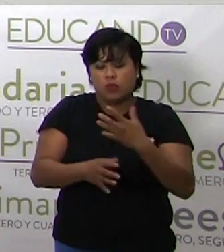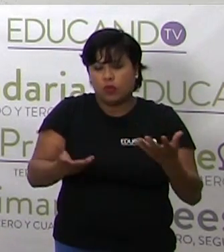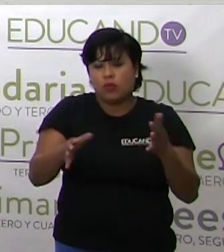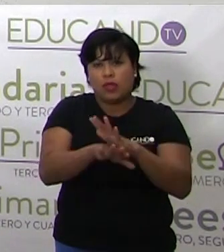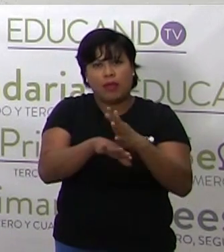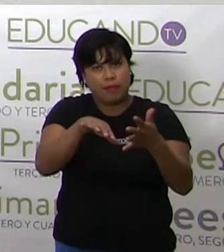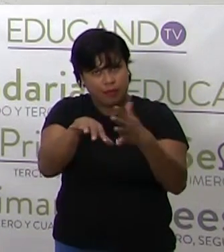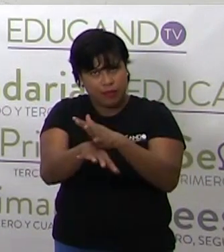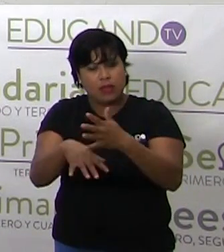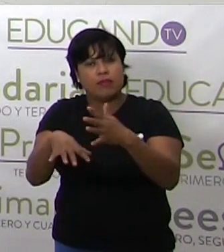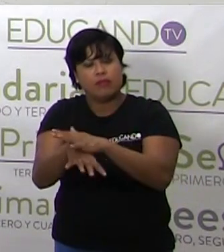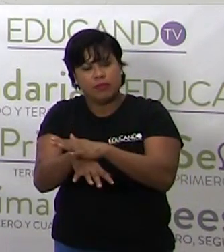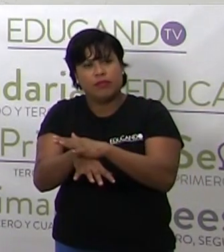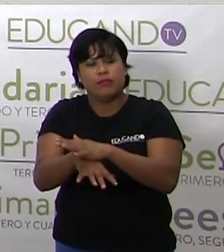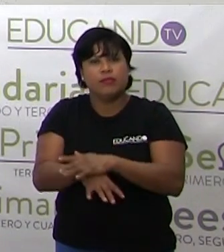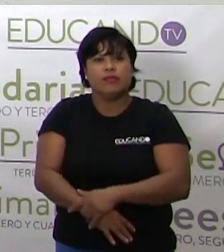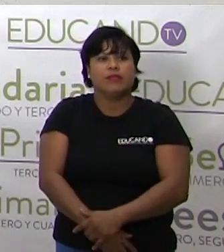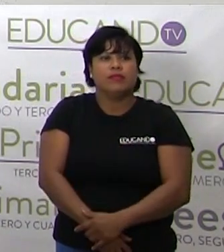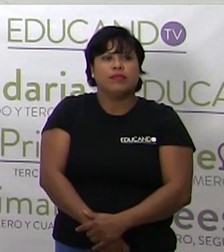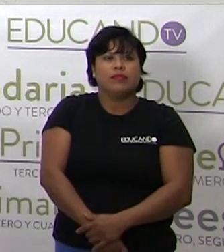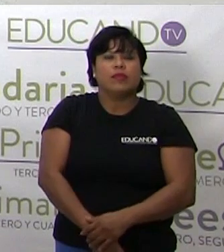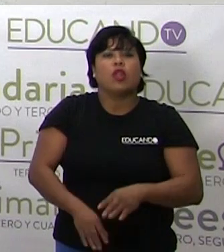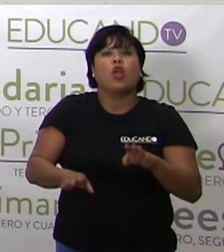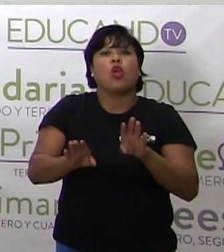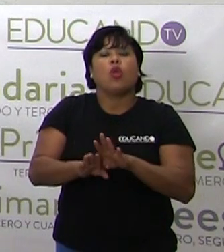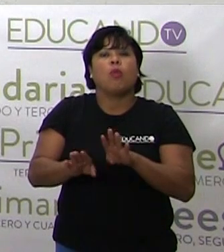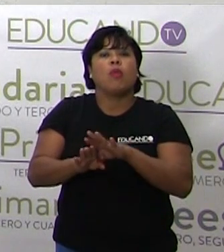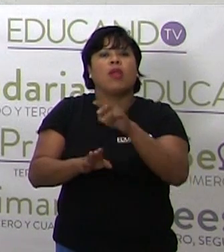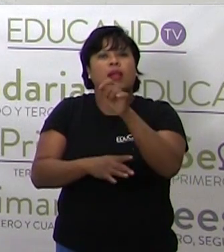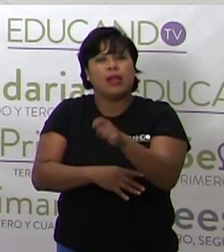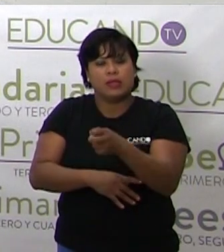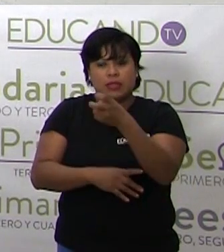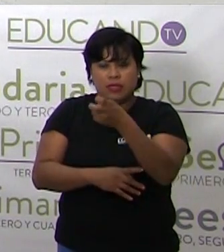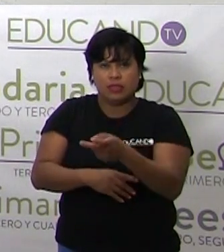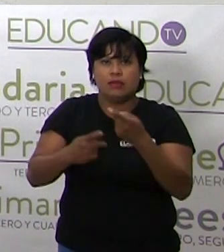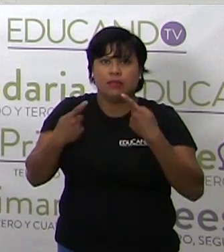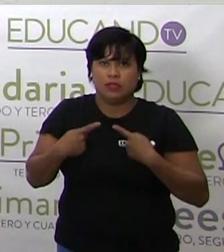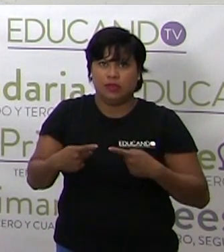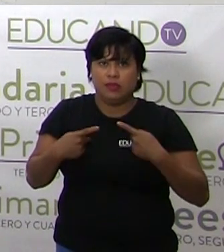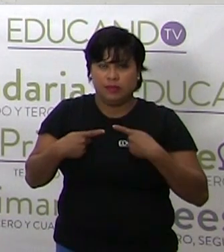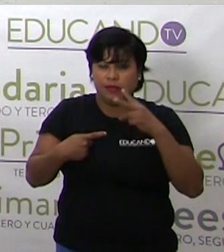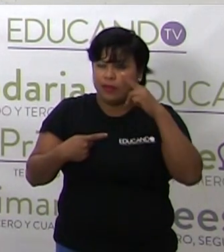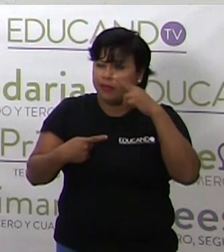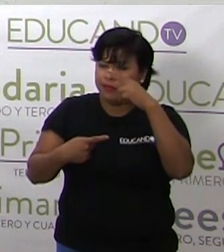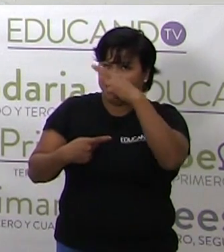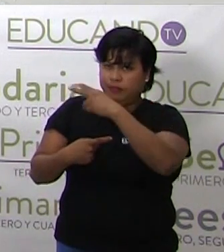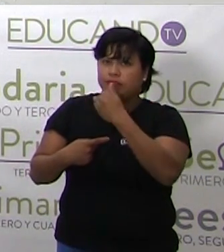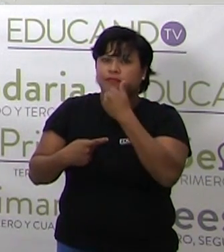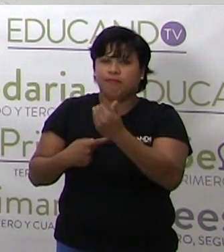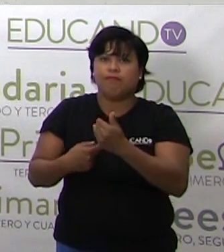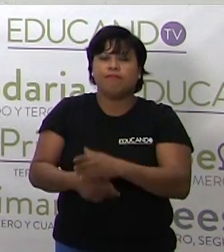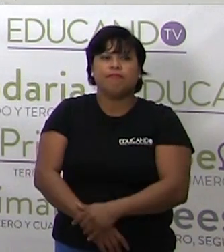cambiar por cómo eran estos personajes. Fíjense bien.